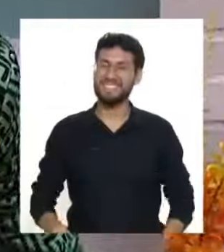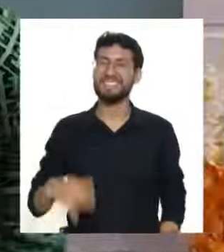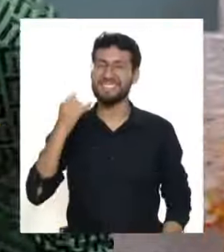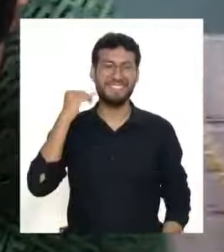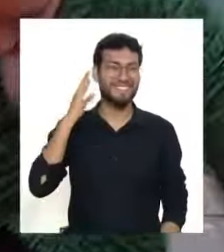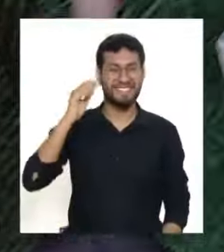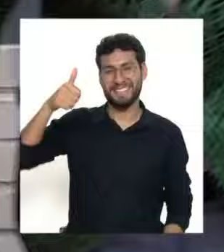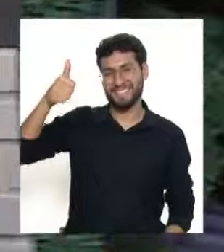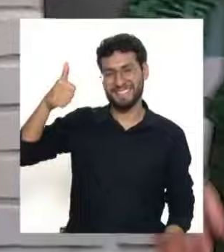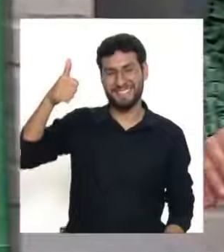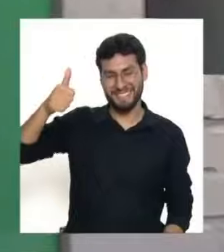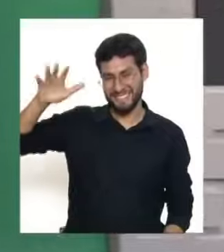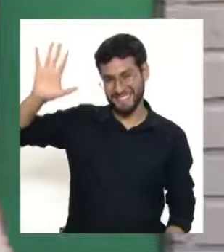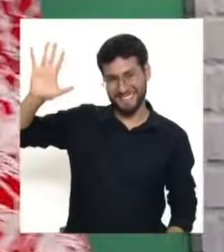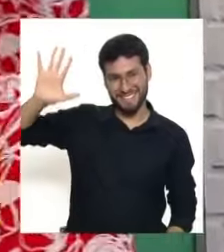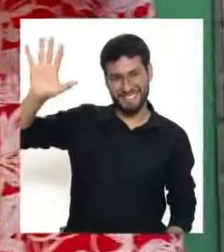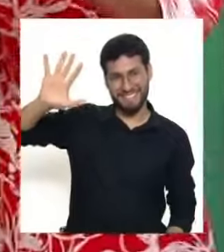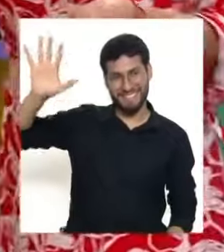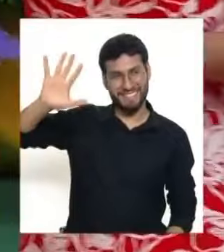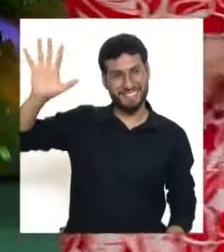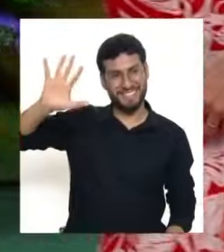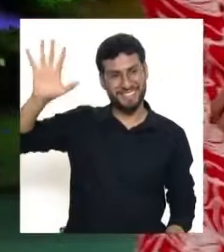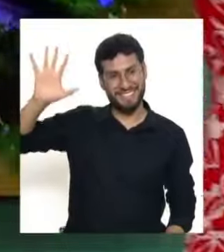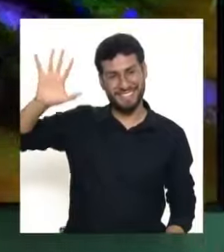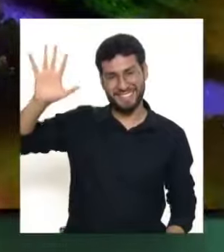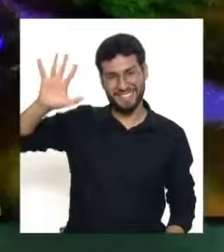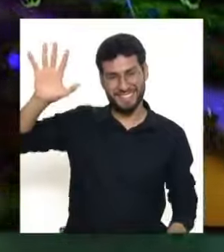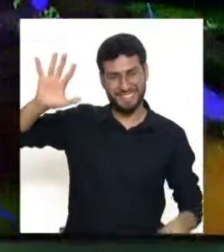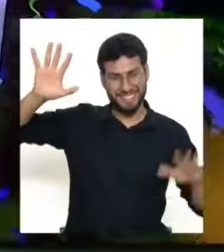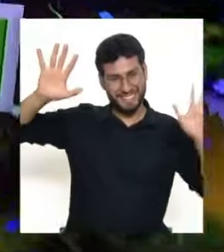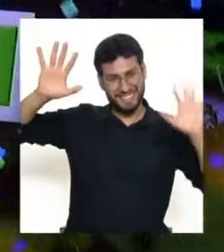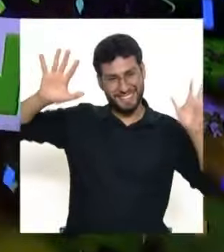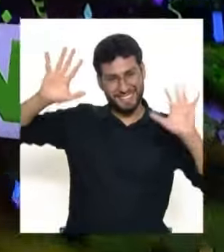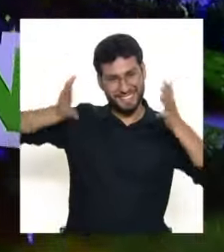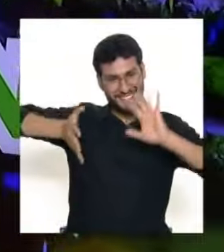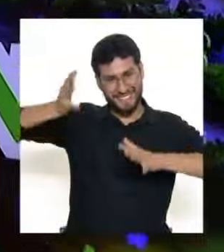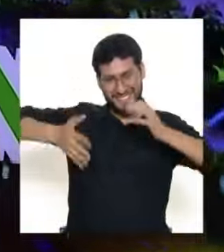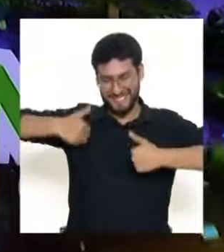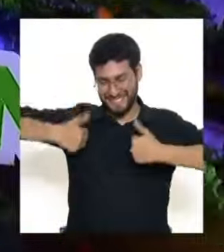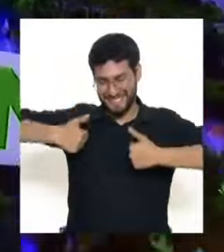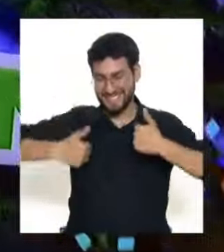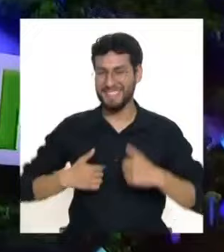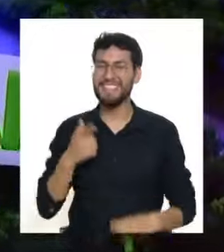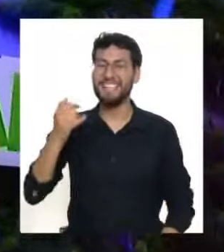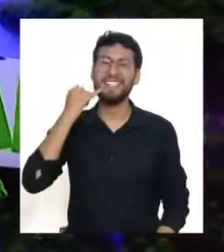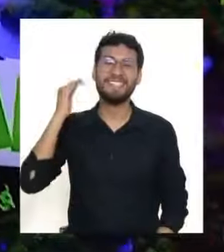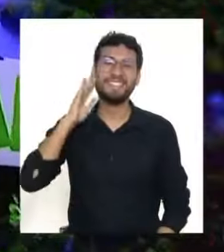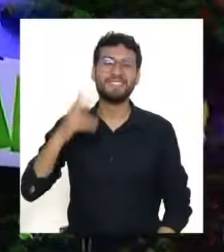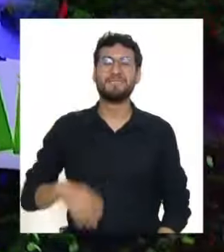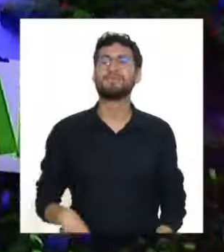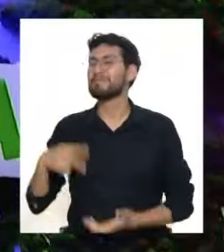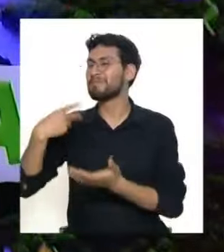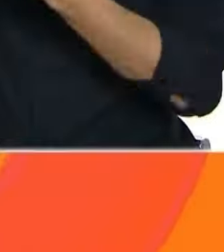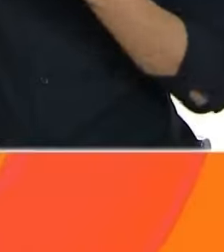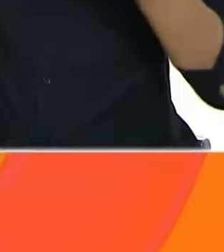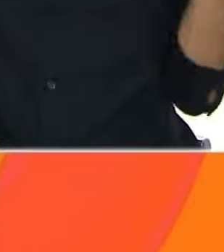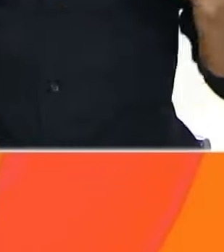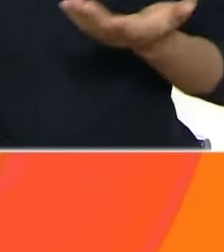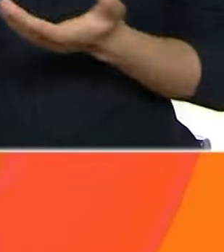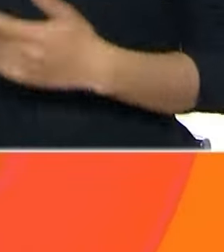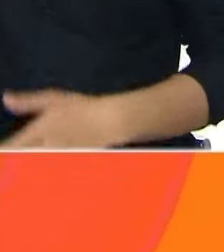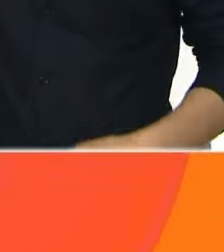Josué es el que está ahí en pantalla. ¿Lo ven? El de lengua de señas. Josué también. A ver, un pasito. ¿Le puedes